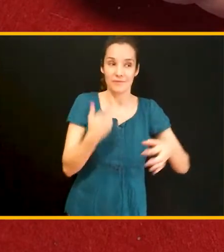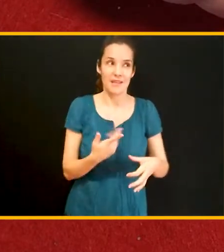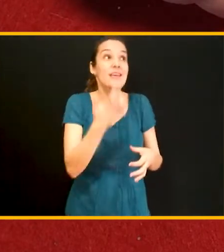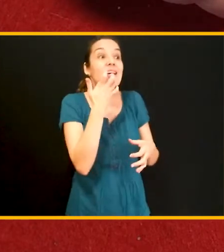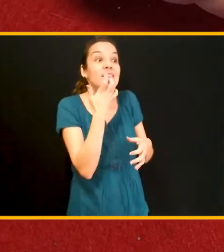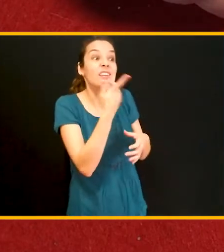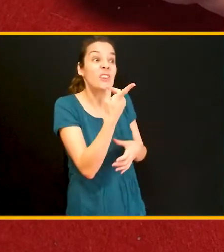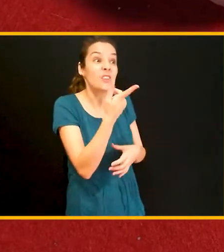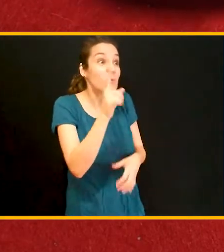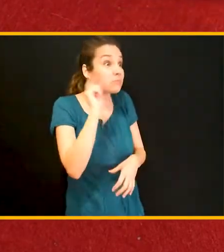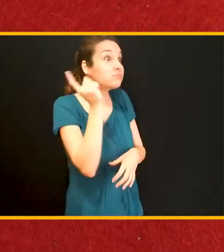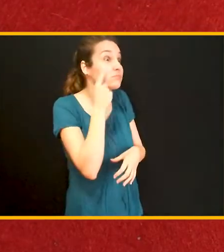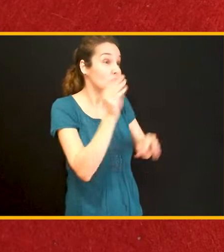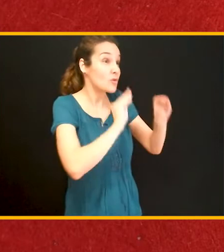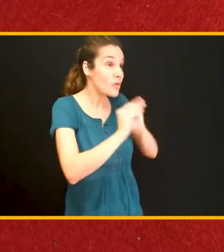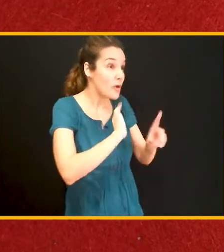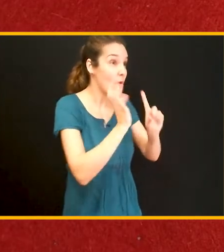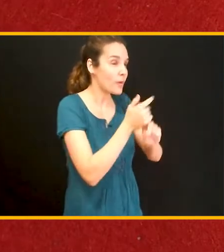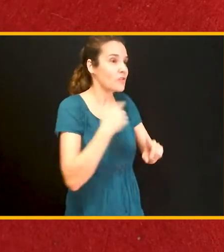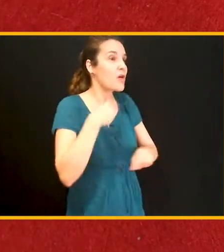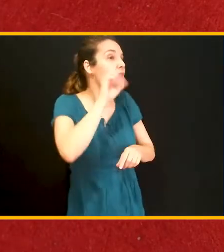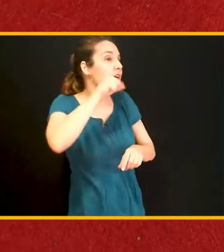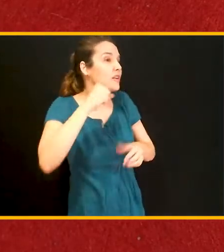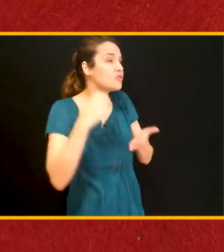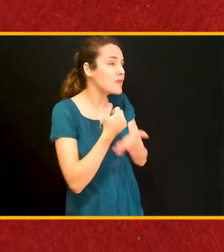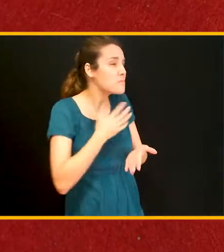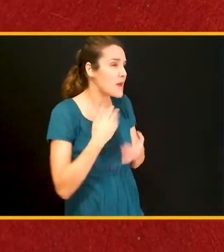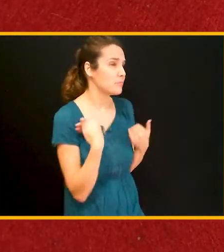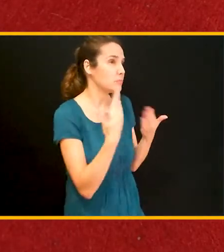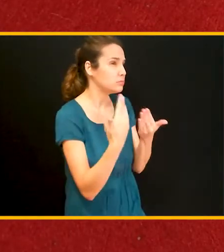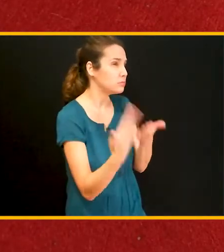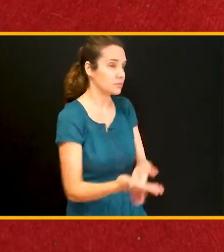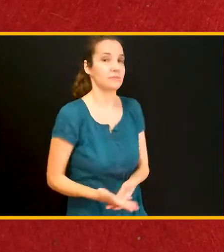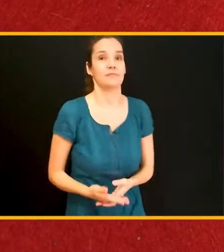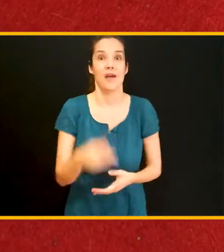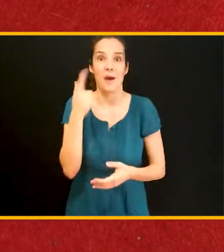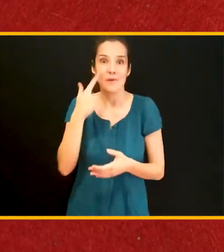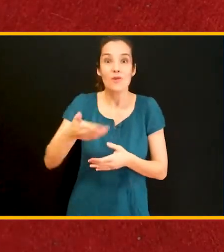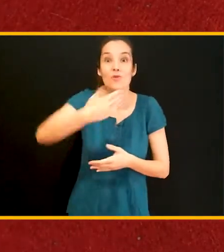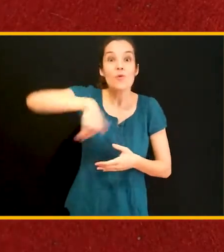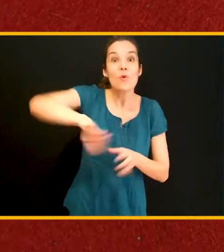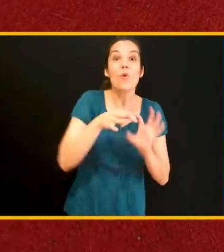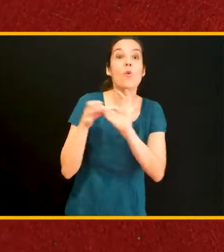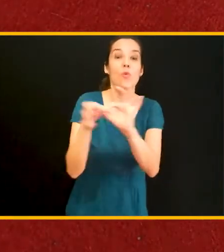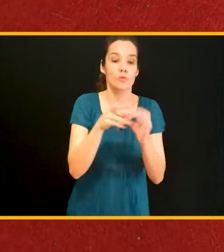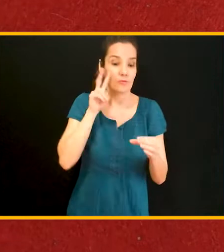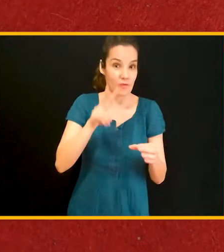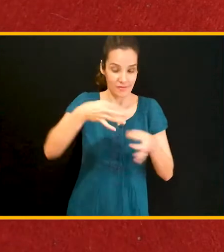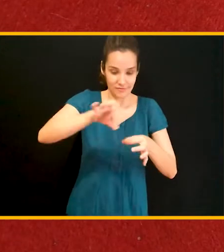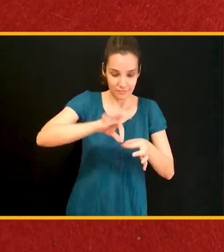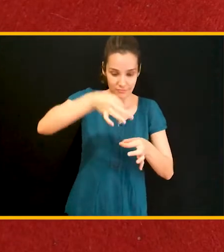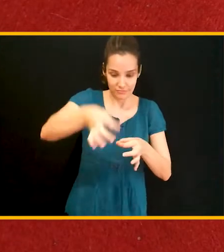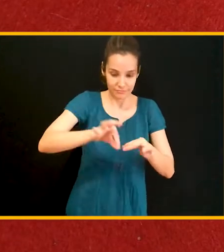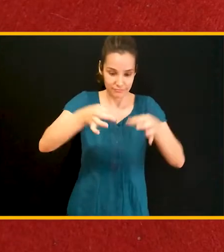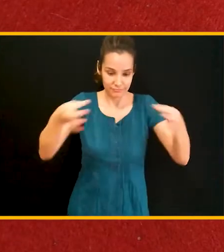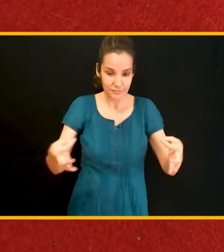mis zanahorias. Y entre todos juntos la vamos a leer, porque aquí ponía que la última moneda